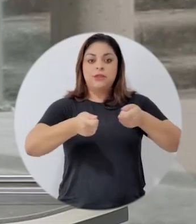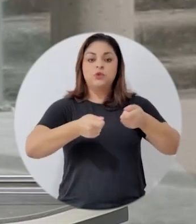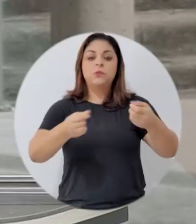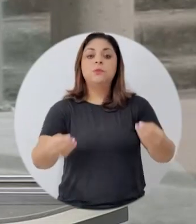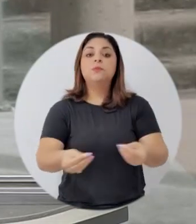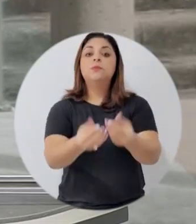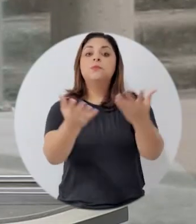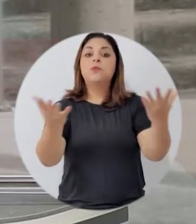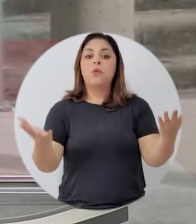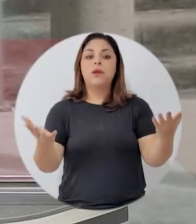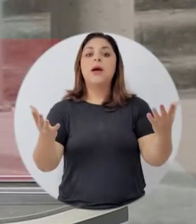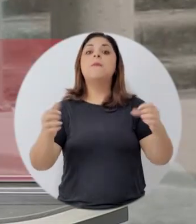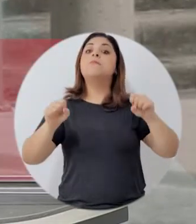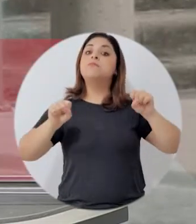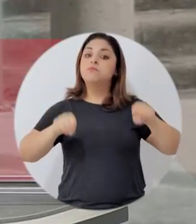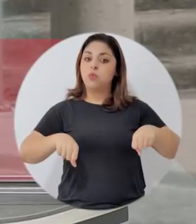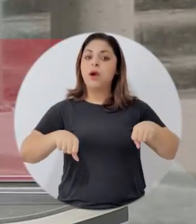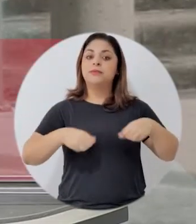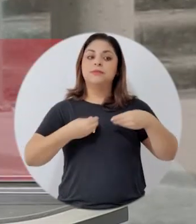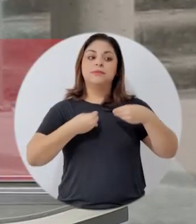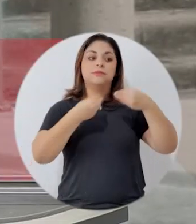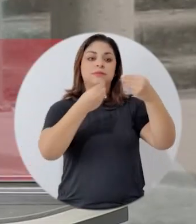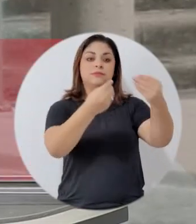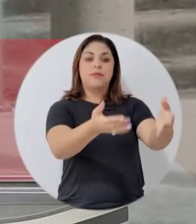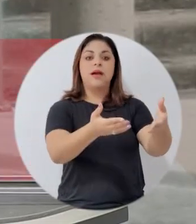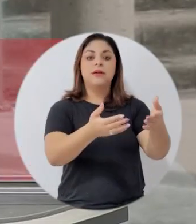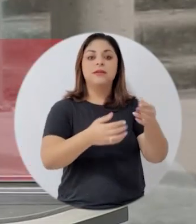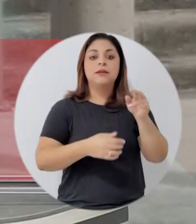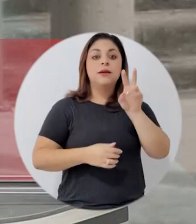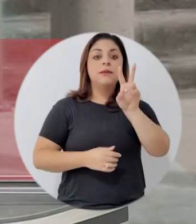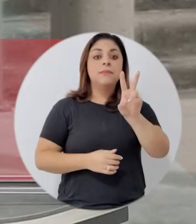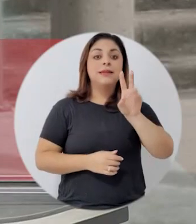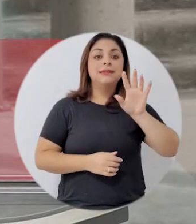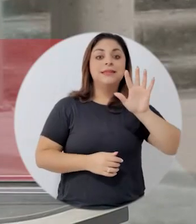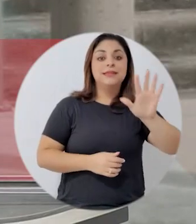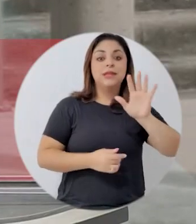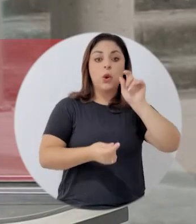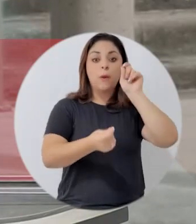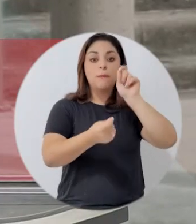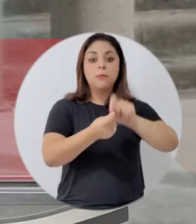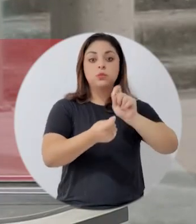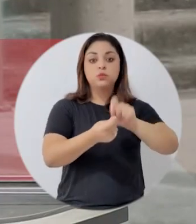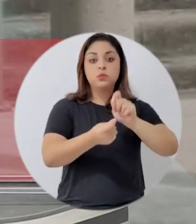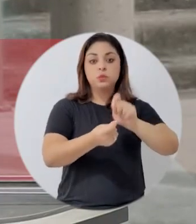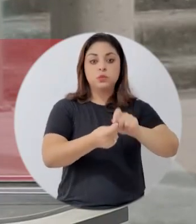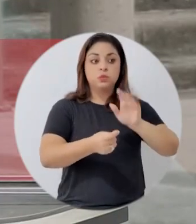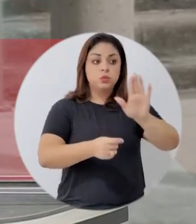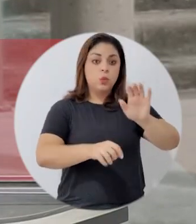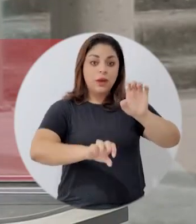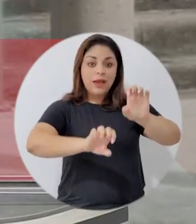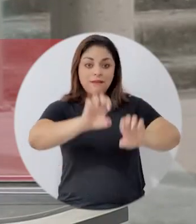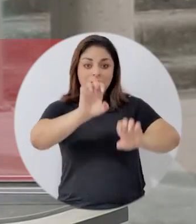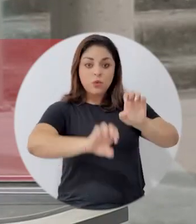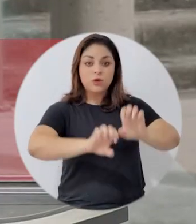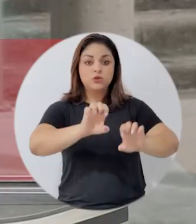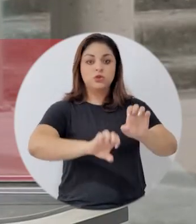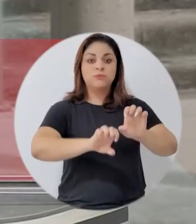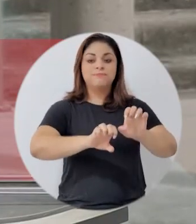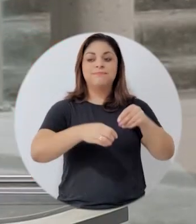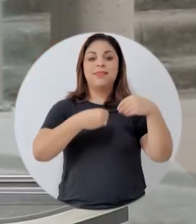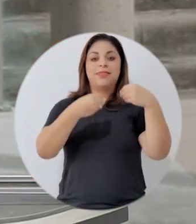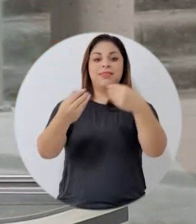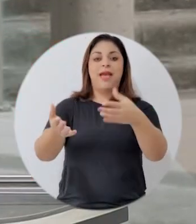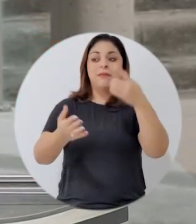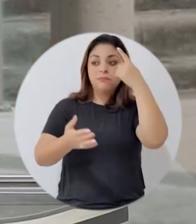o puede, digamos, otorgar hasta 25 puntos en su factor de evaluación para aquellas empresas que